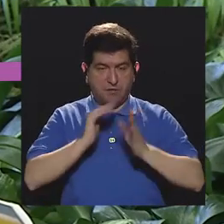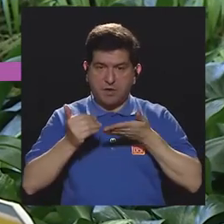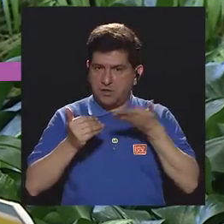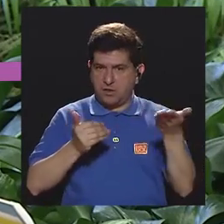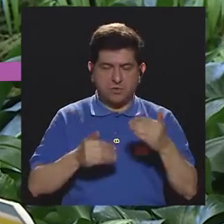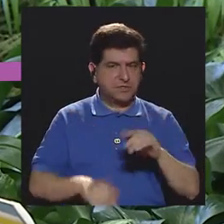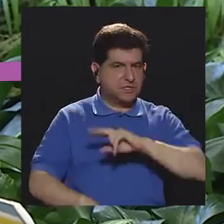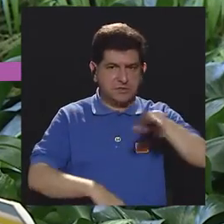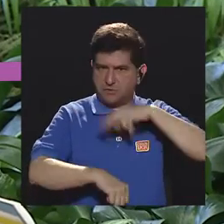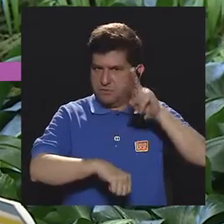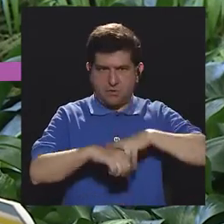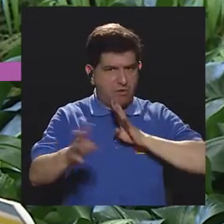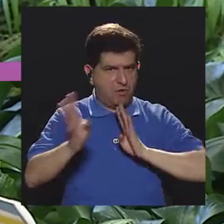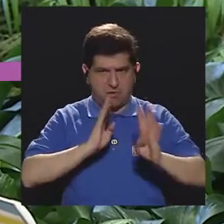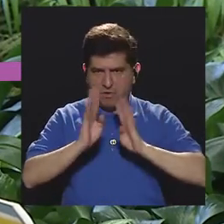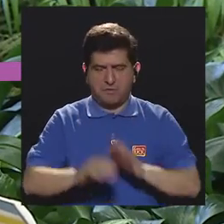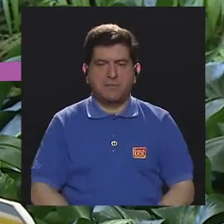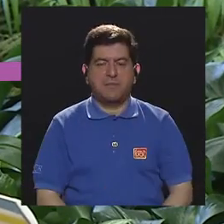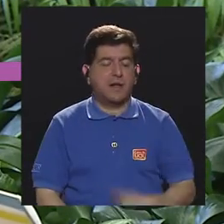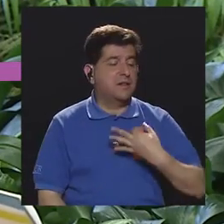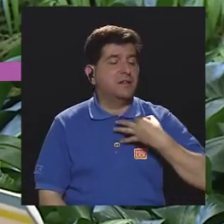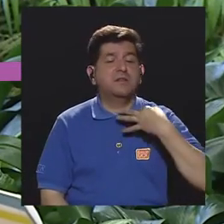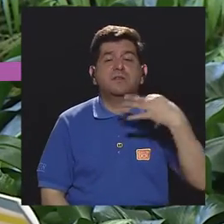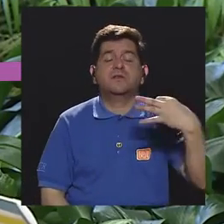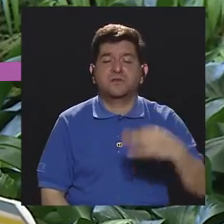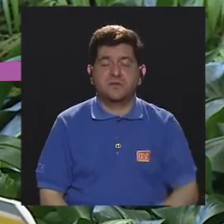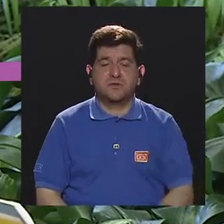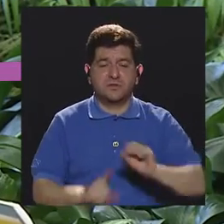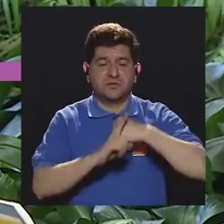que no se habla y el diario